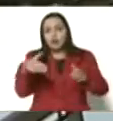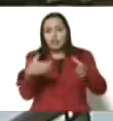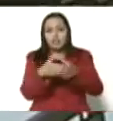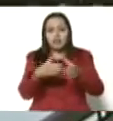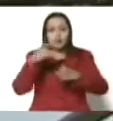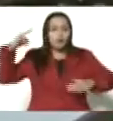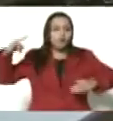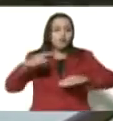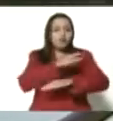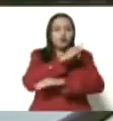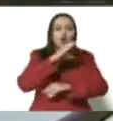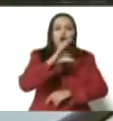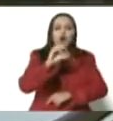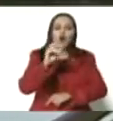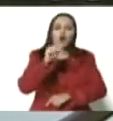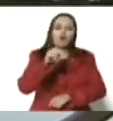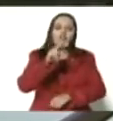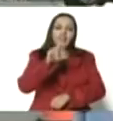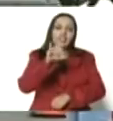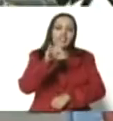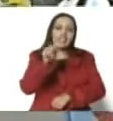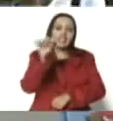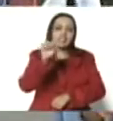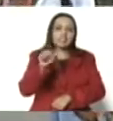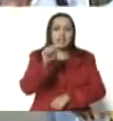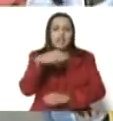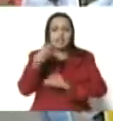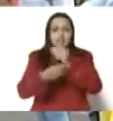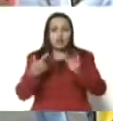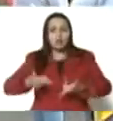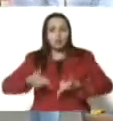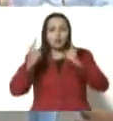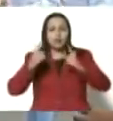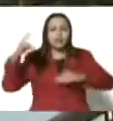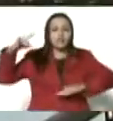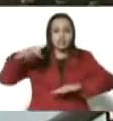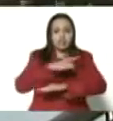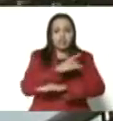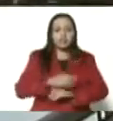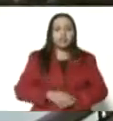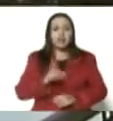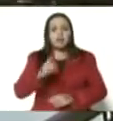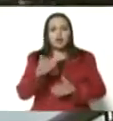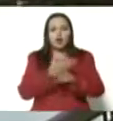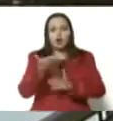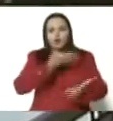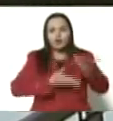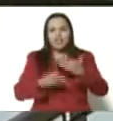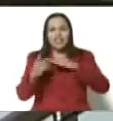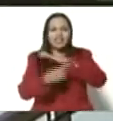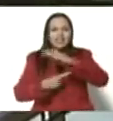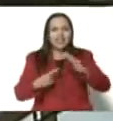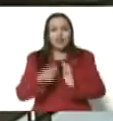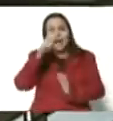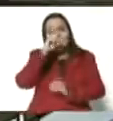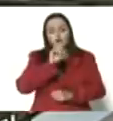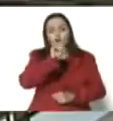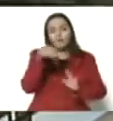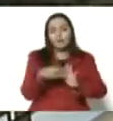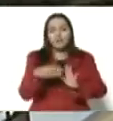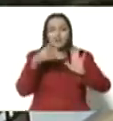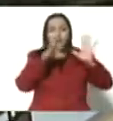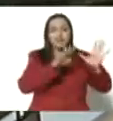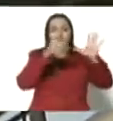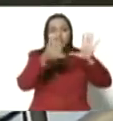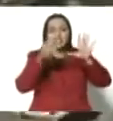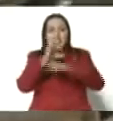que hizo posible el traslado de estas vacunas. Compartía algún dato que desde 1973 no se veía una nevada como la